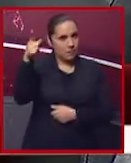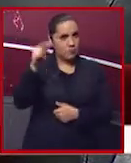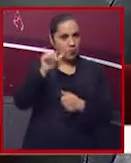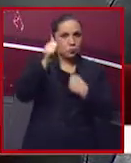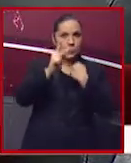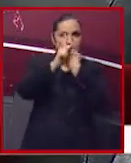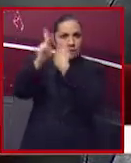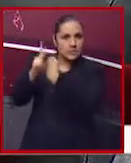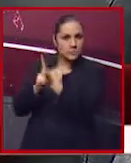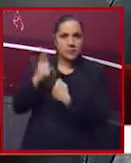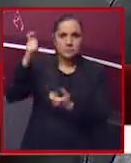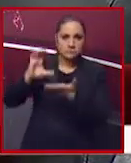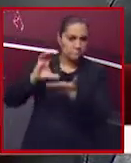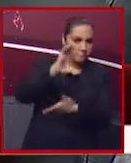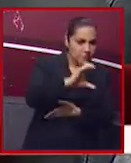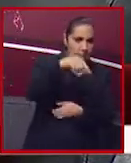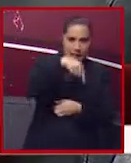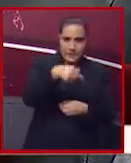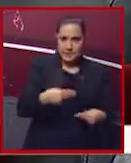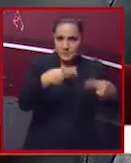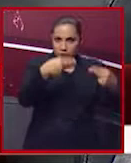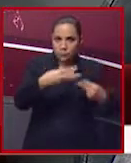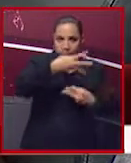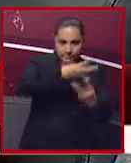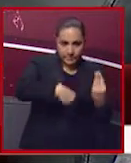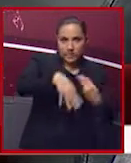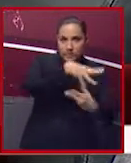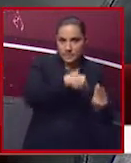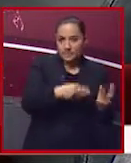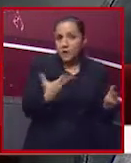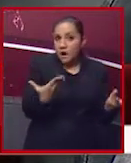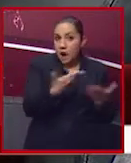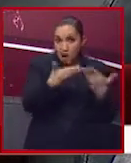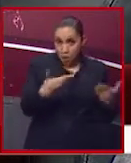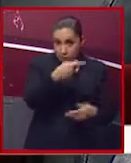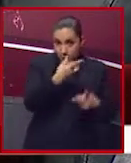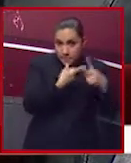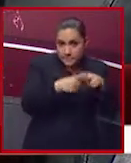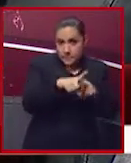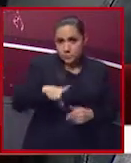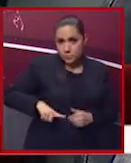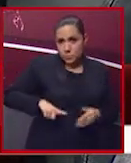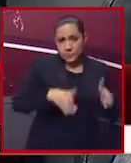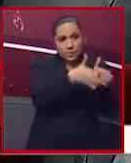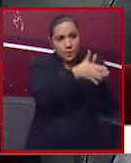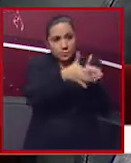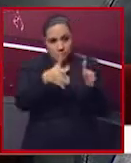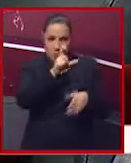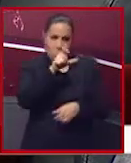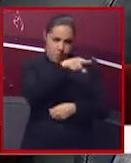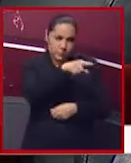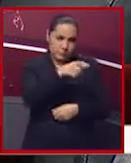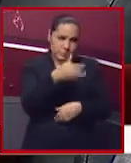habido durante estos días del nuevo gobierno y durante el proceso de transición